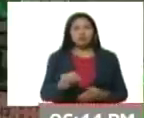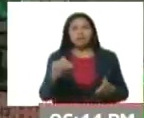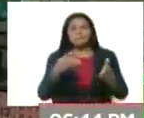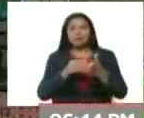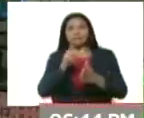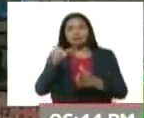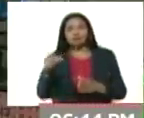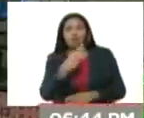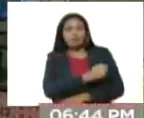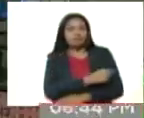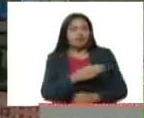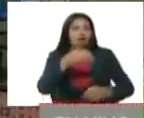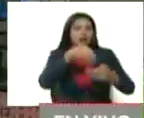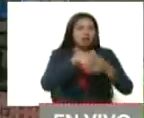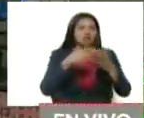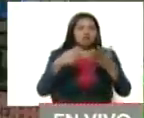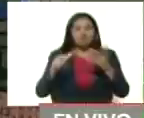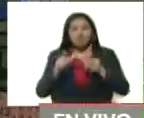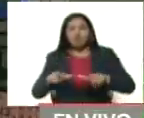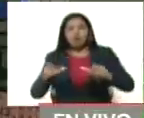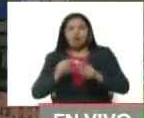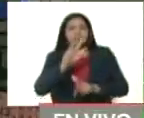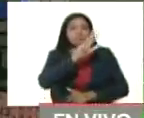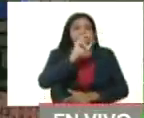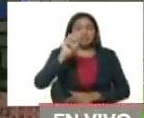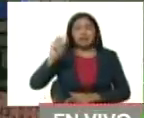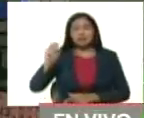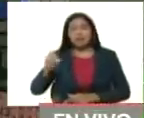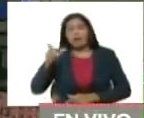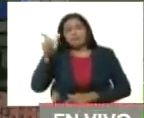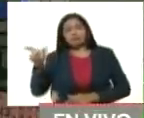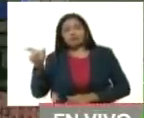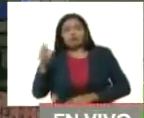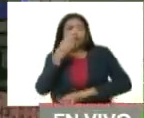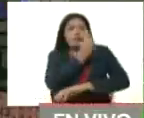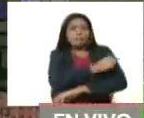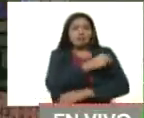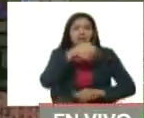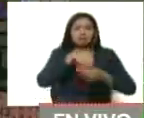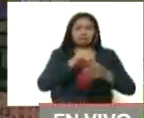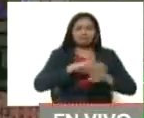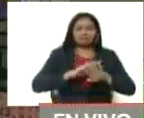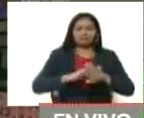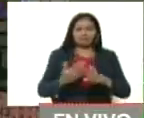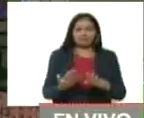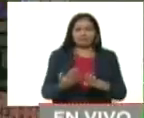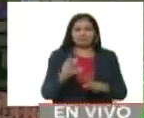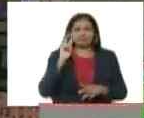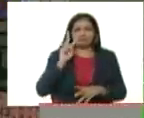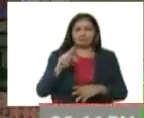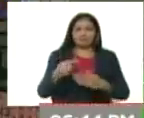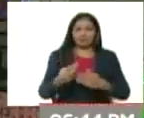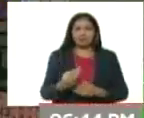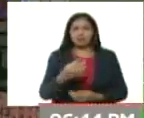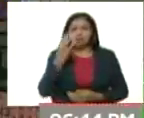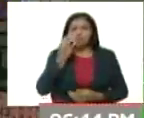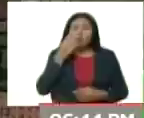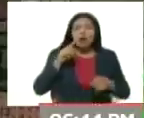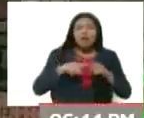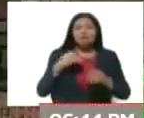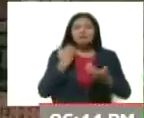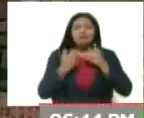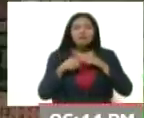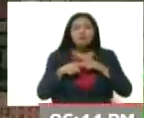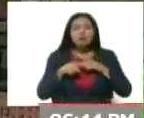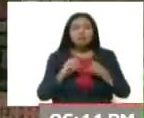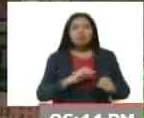personas hospitalizadas en no sé qué hospital, que si 300 personas hospitalizadas, porque además de la infección por COVID-19,